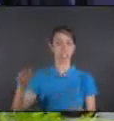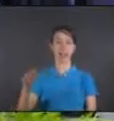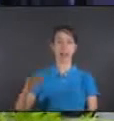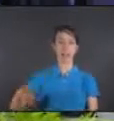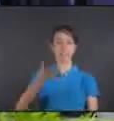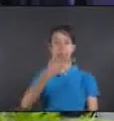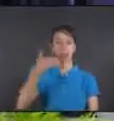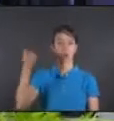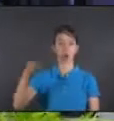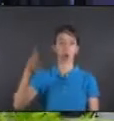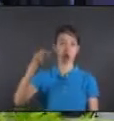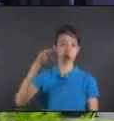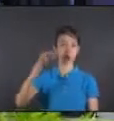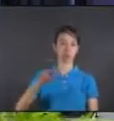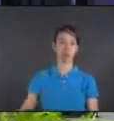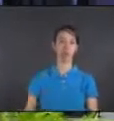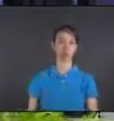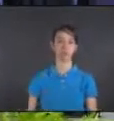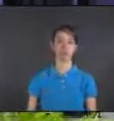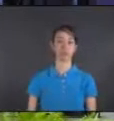Pero tampoco me juzgue.